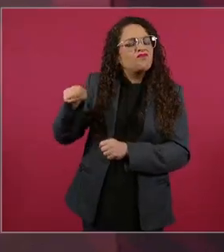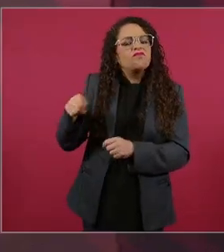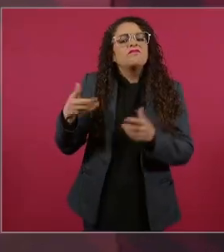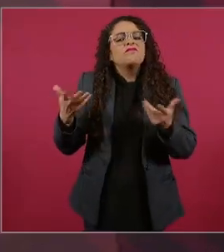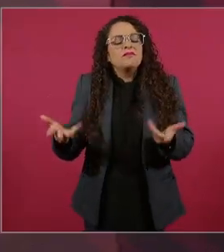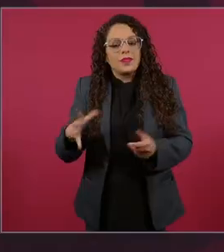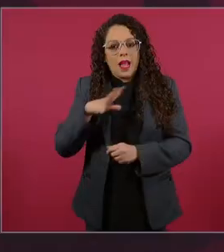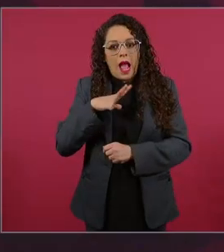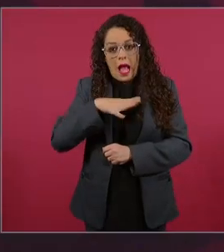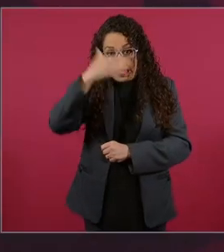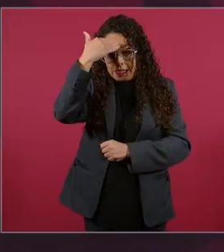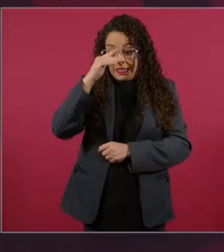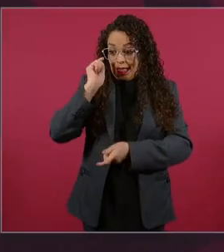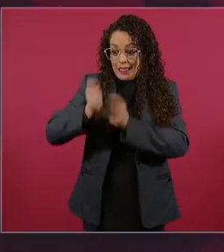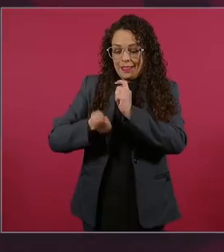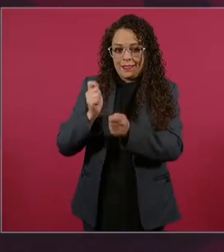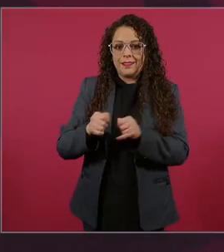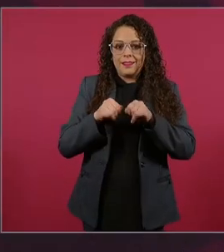información